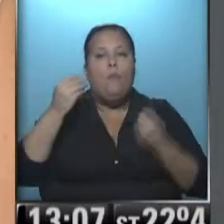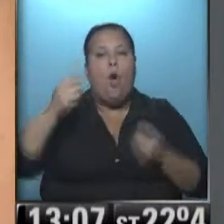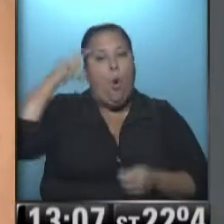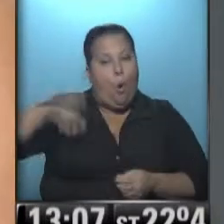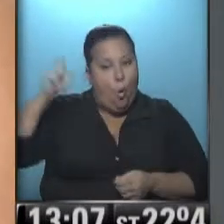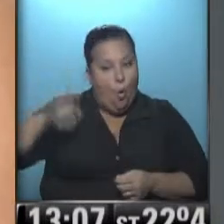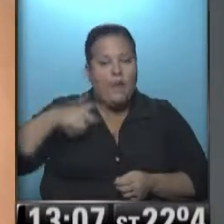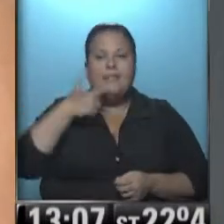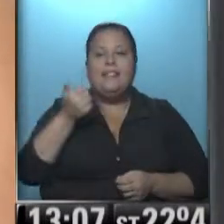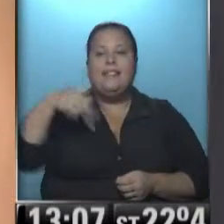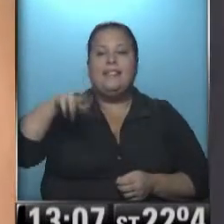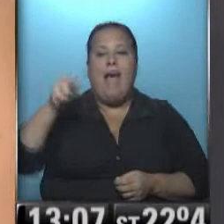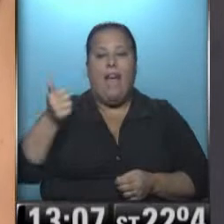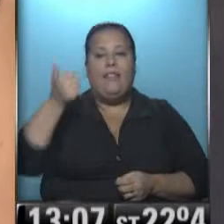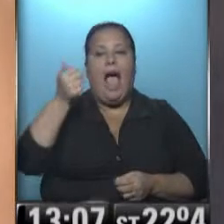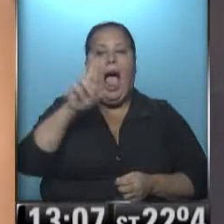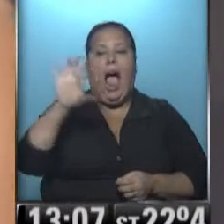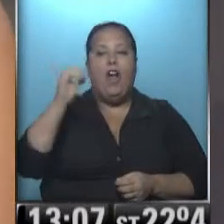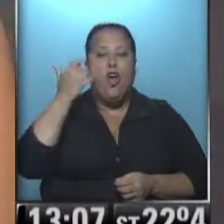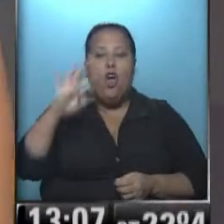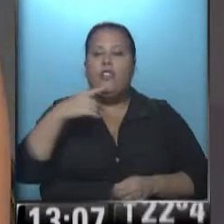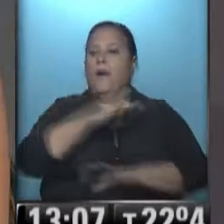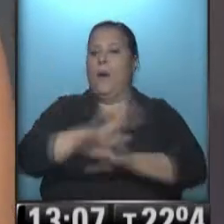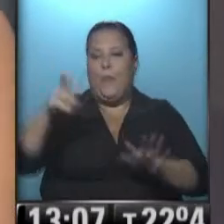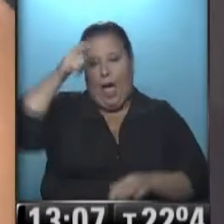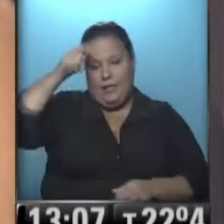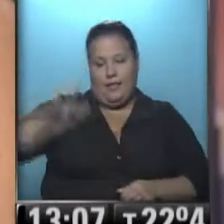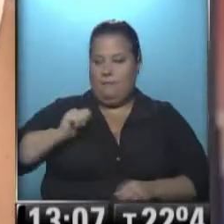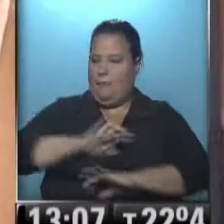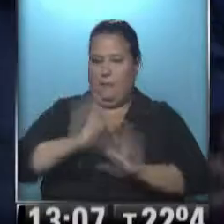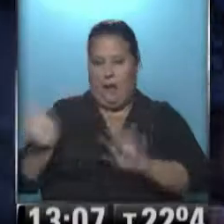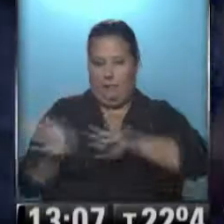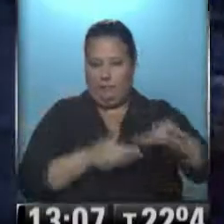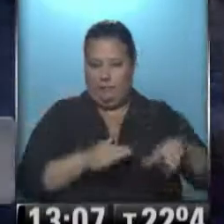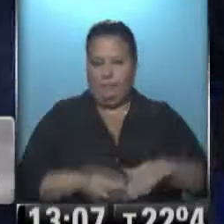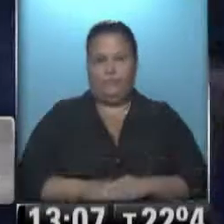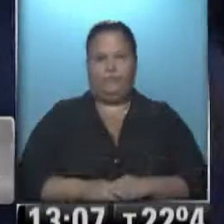jueza Sandra Arroyo Salgado decidió que no fuera más la gendarmería.